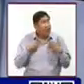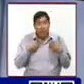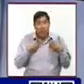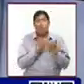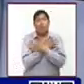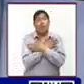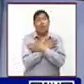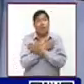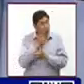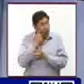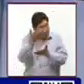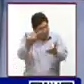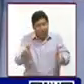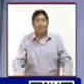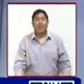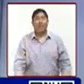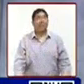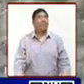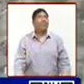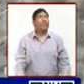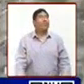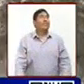camposanto? Con las colores, por favor.